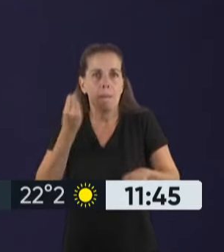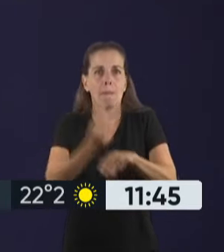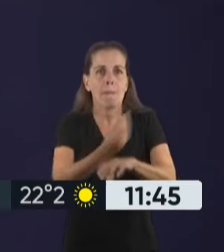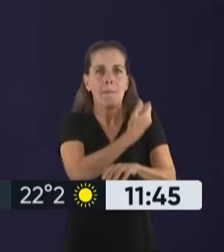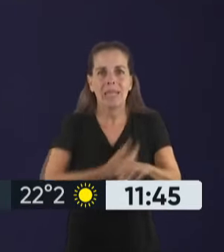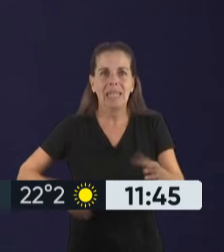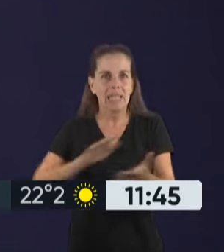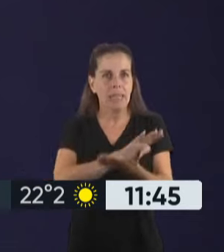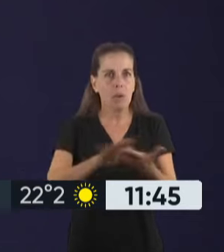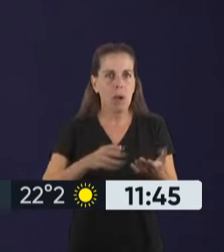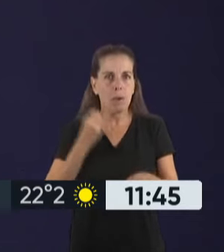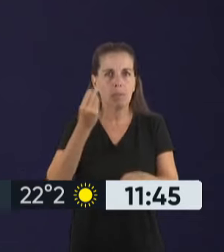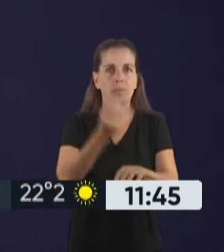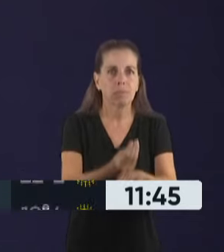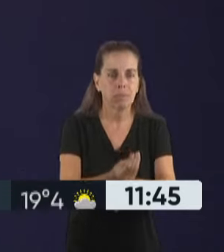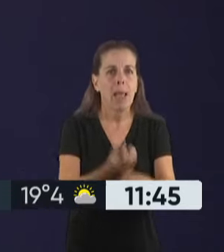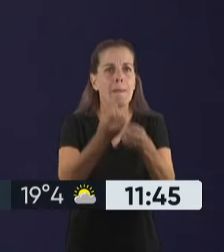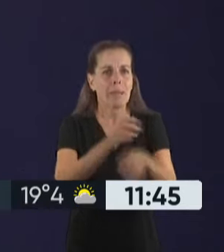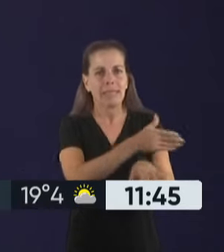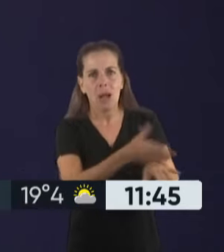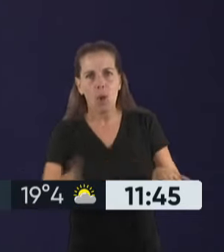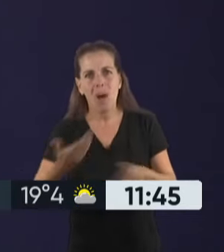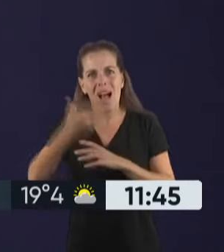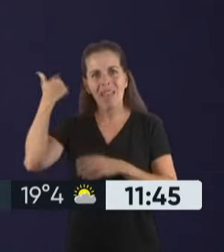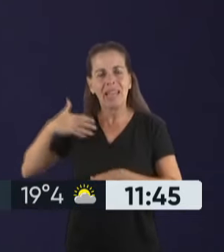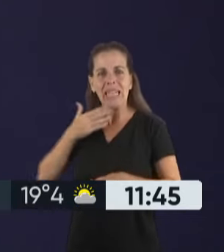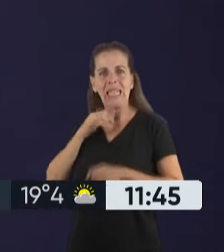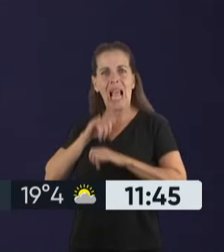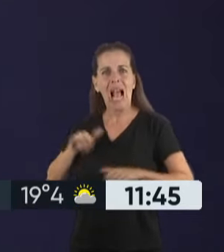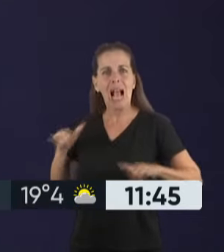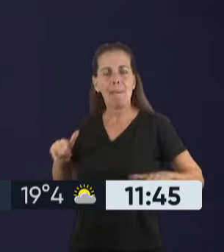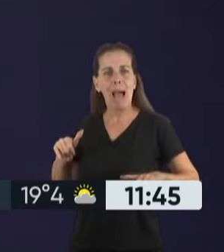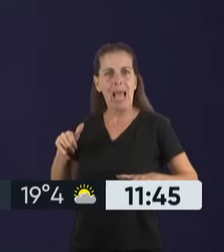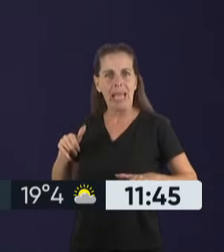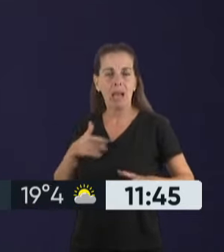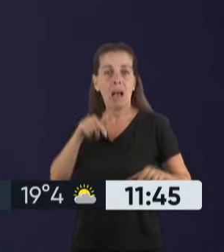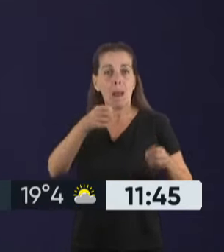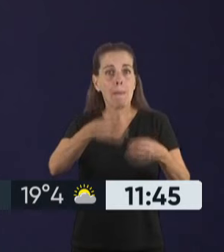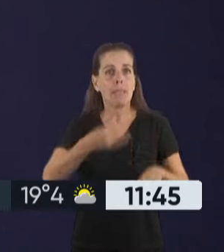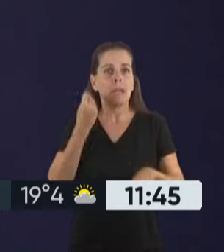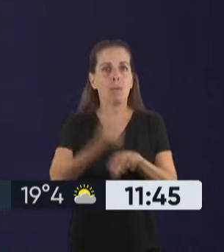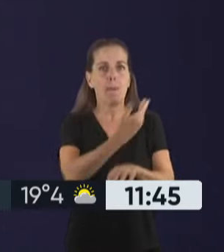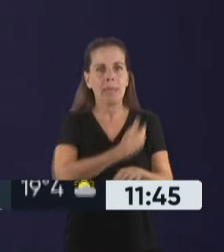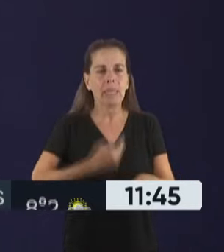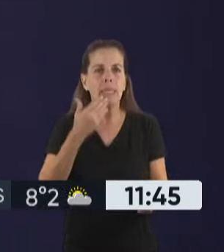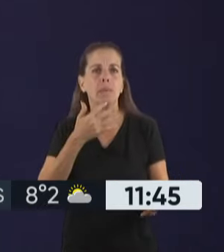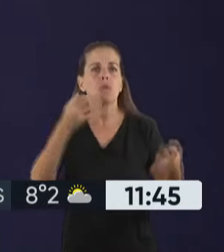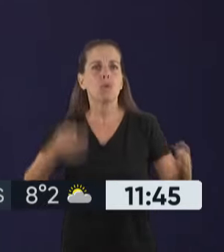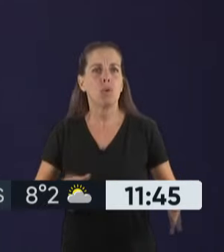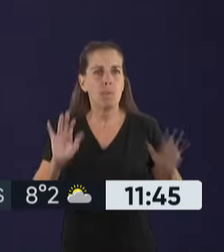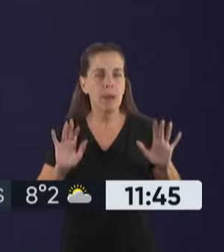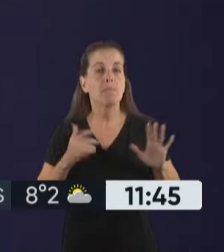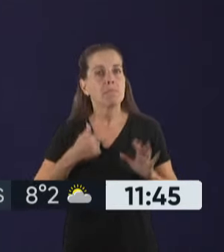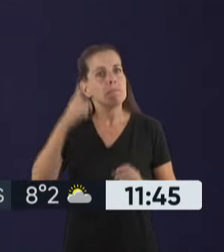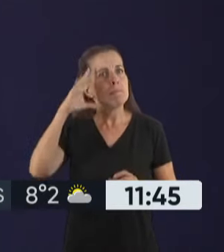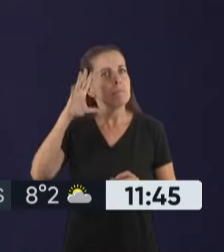empieza a cumplir lo que prometió en campaña lo cual es atípico no en general yo me quedo todavía con la promesa del 20% de